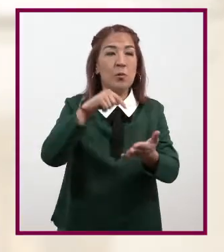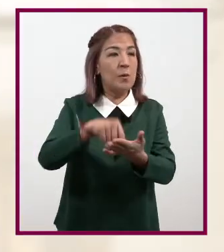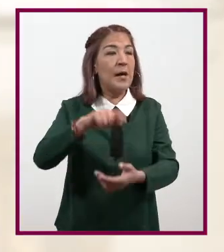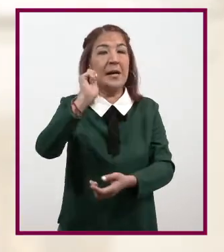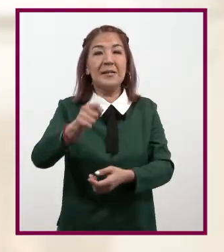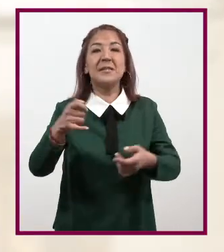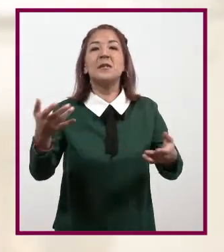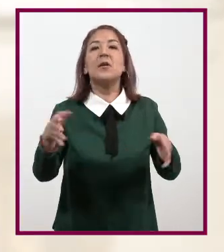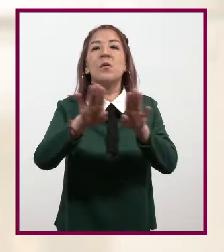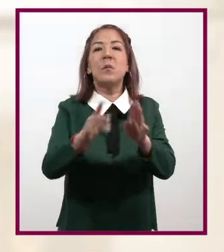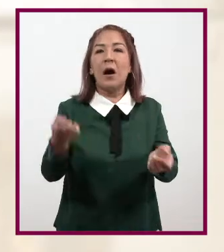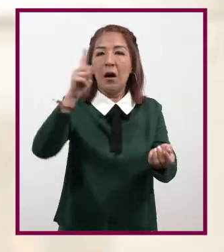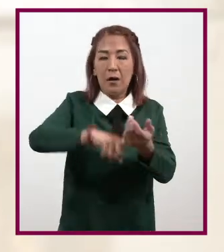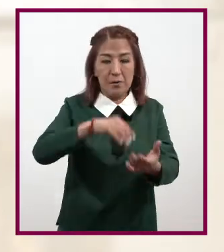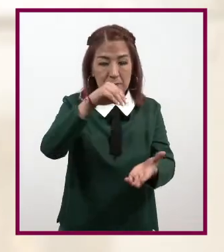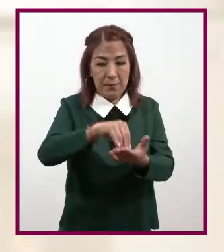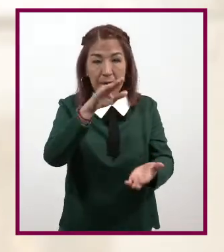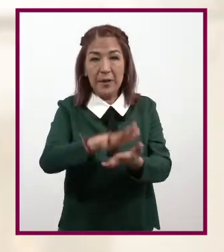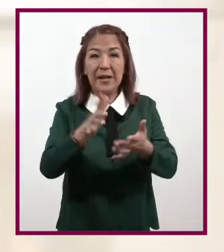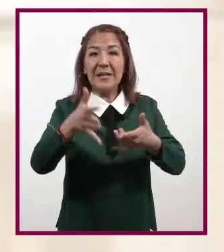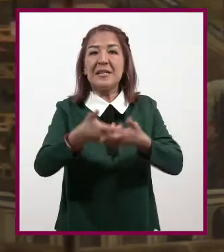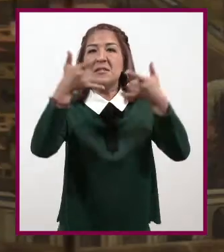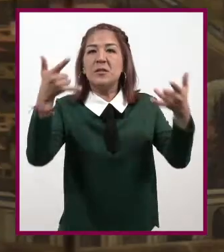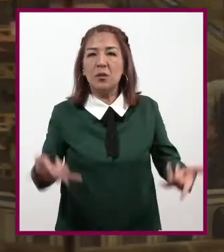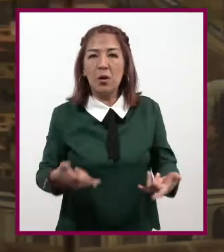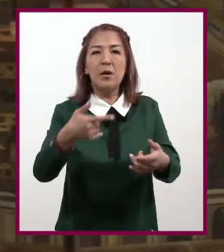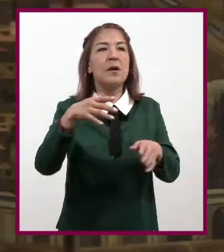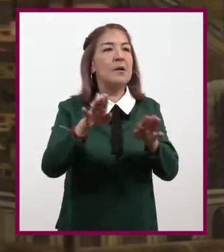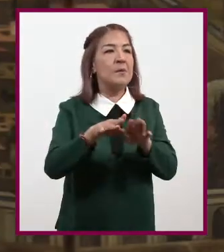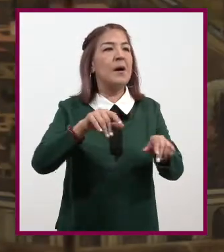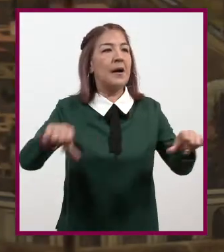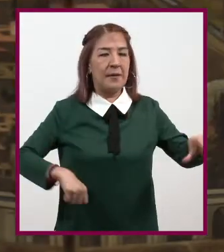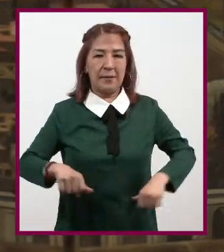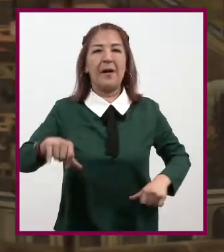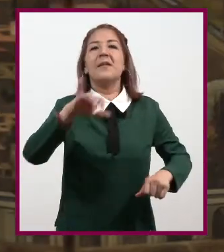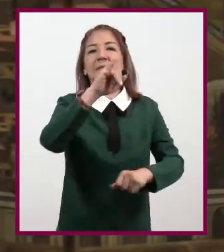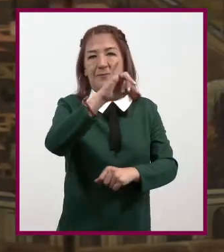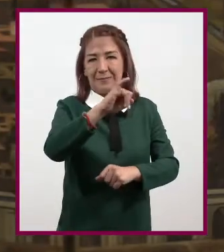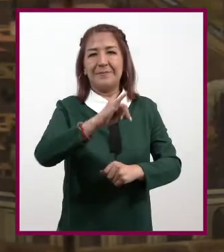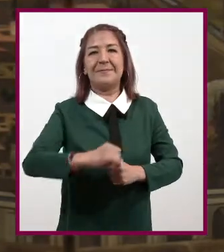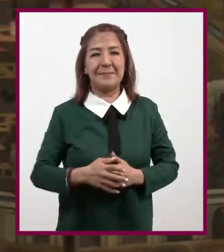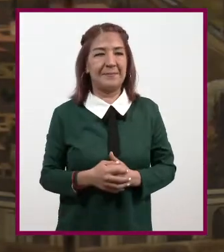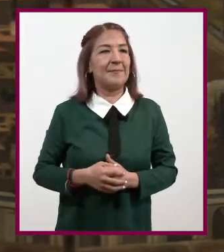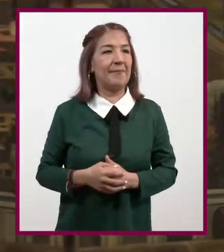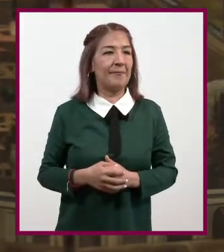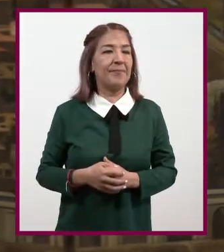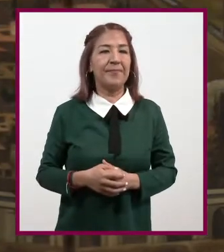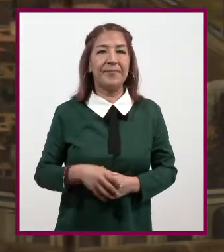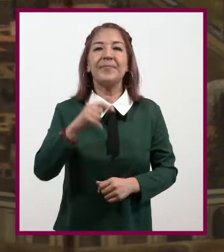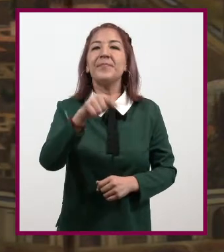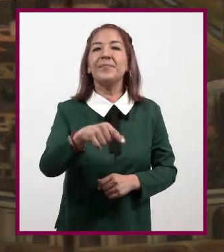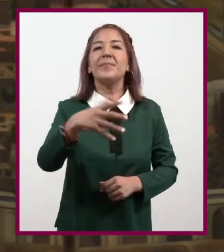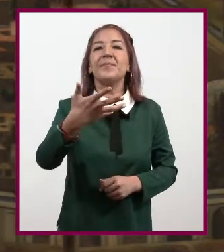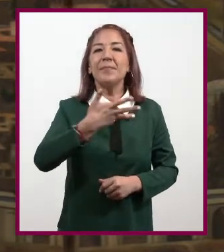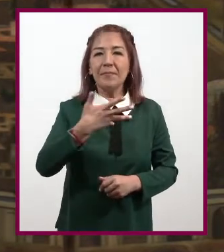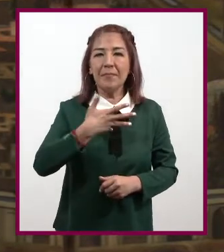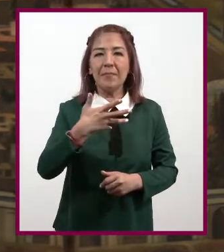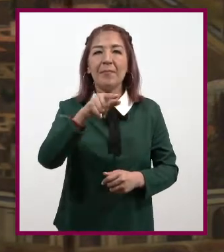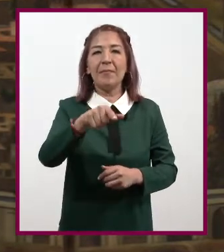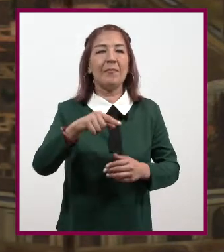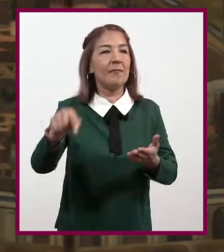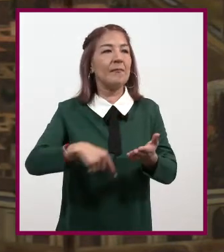basadas en algún documento histórico o alguna crónica? No, absolutamente. Está el plano